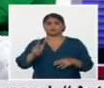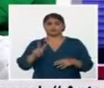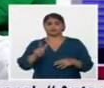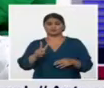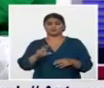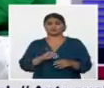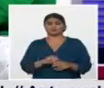188.